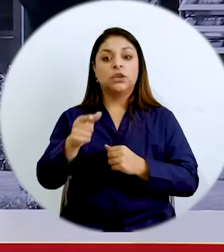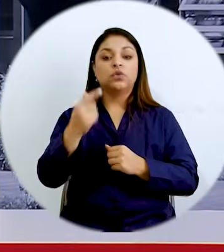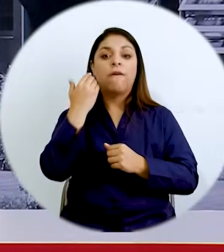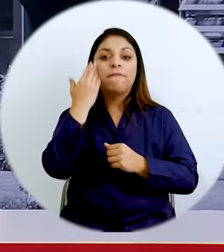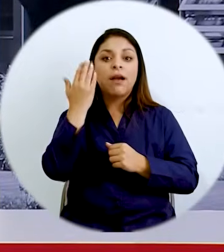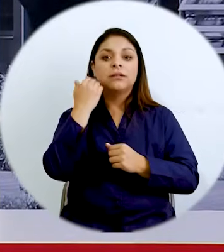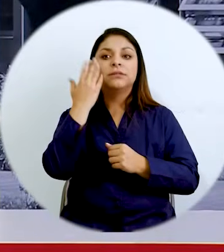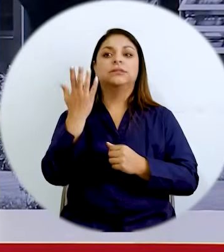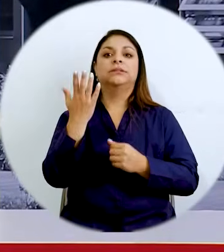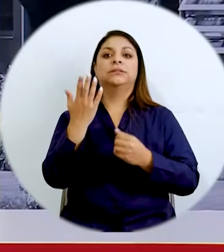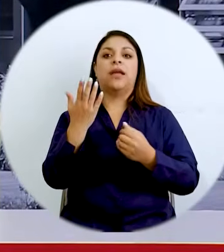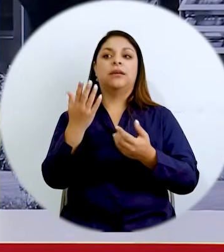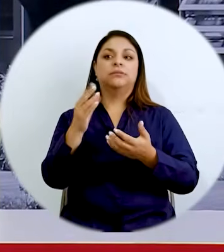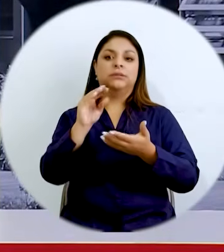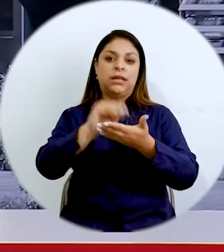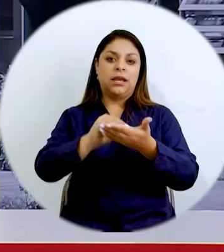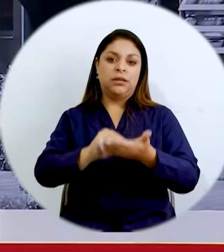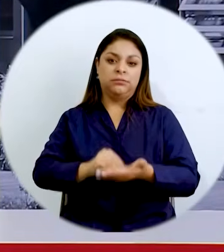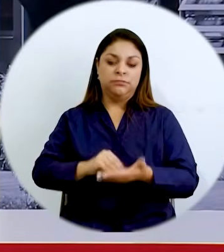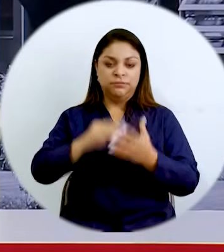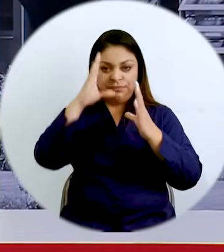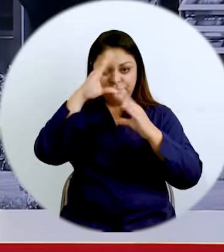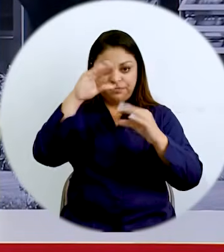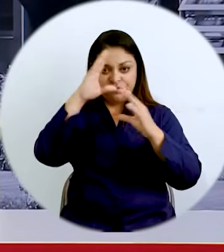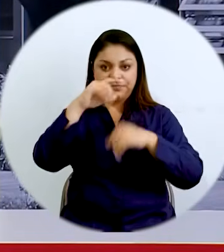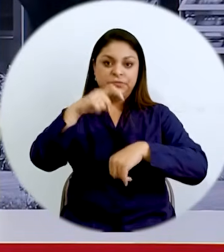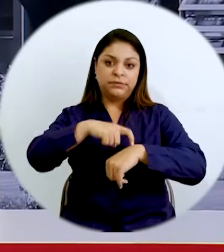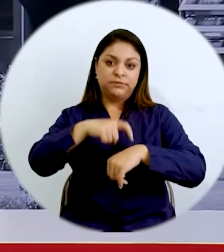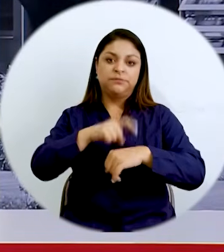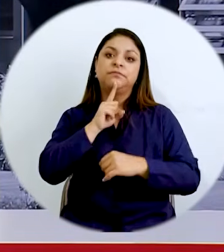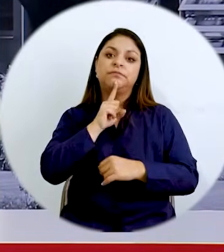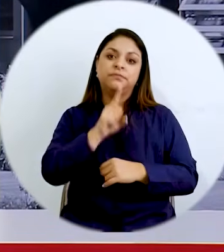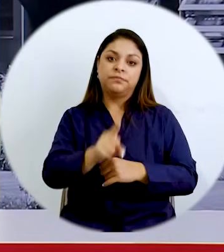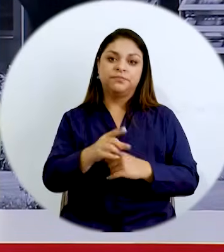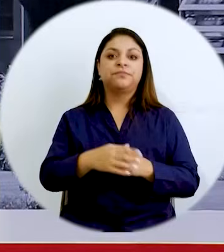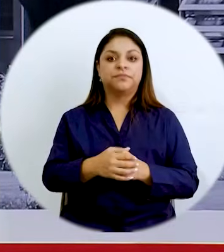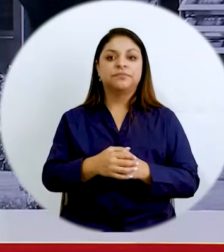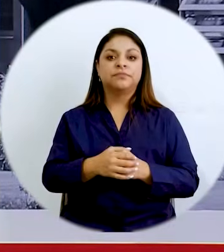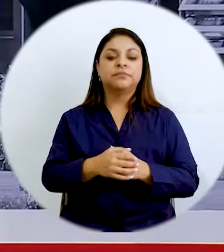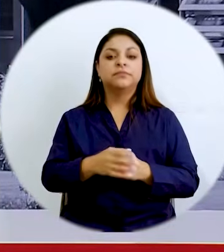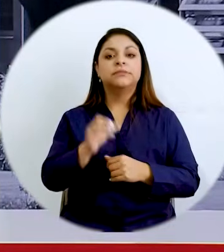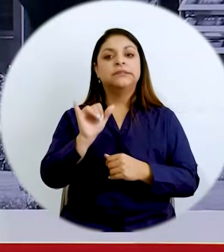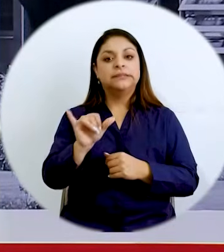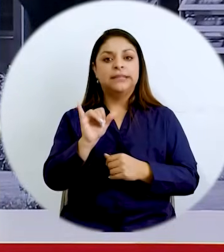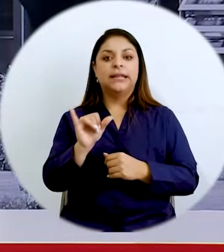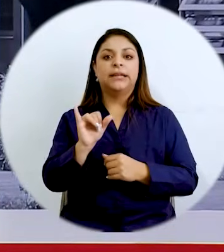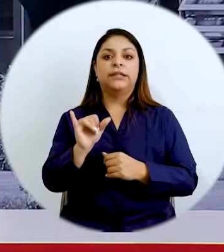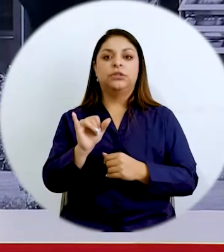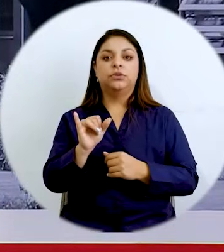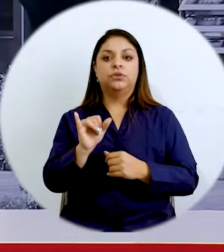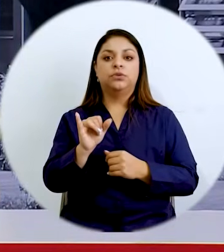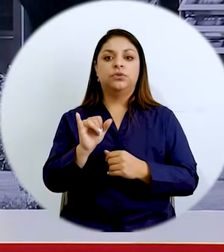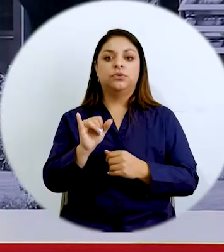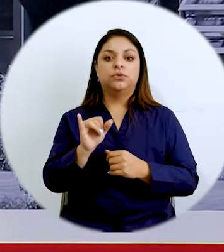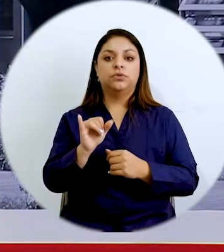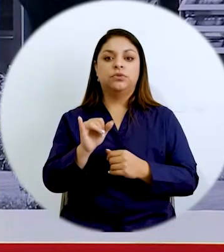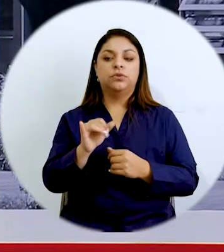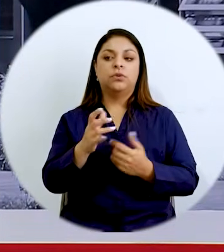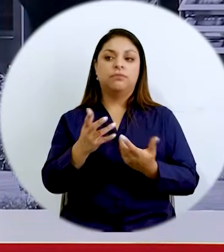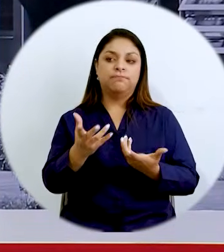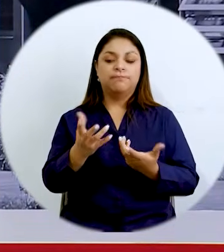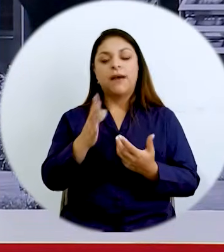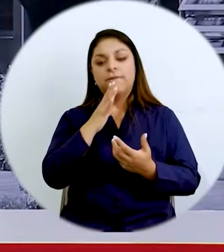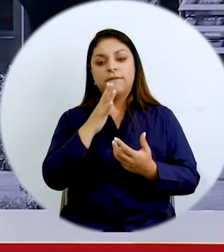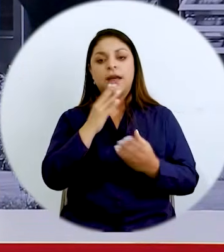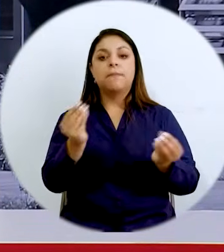programa facilita mucho el ingreso de datos en tiempo real, ¿verdad? Y eso yo creo que José